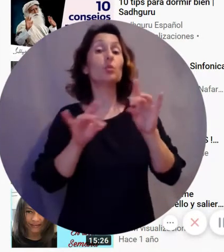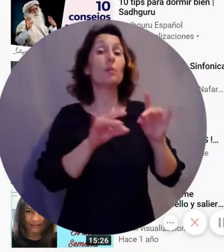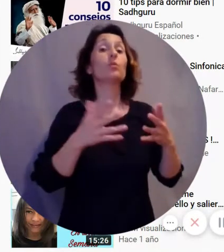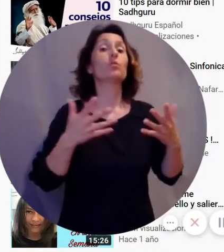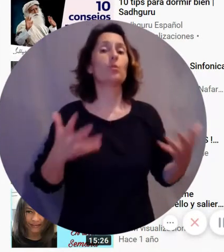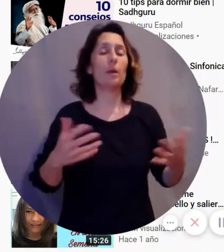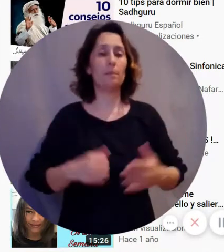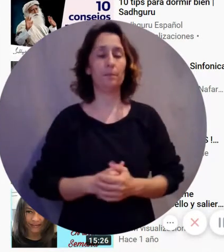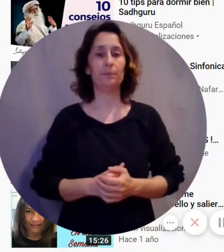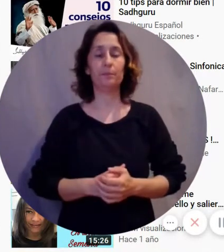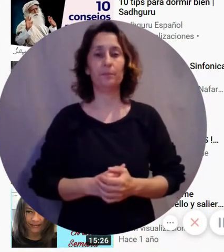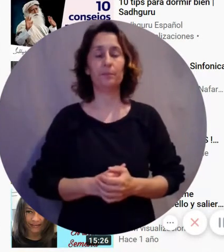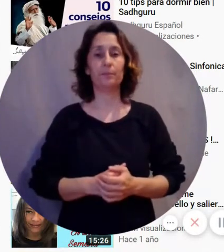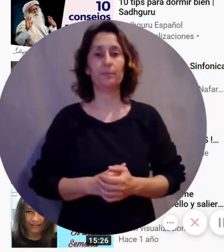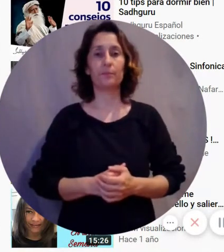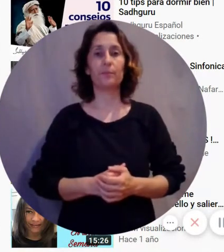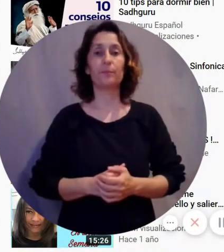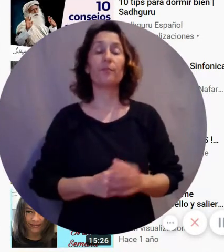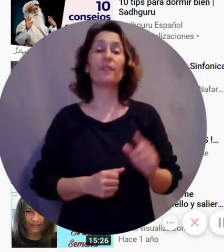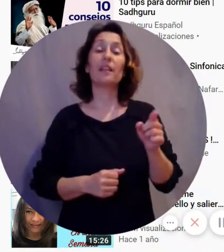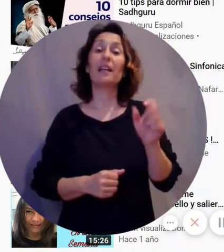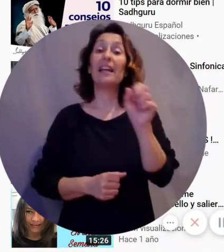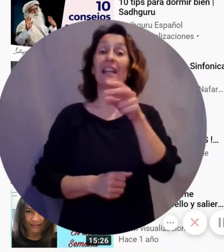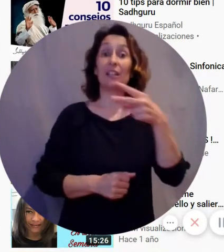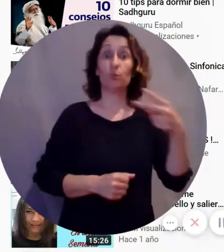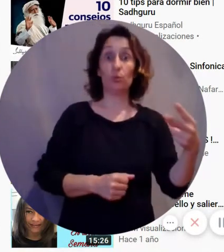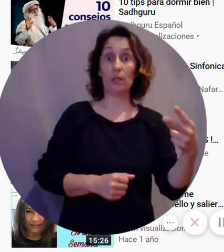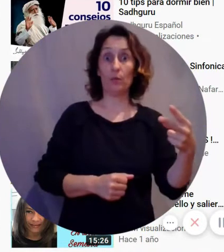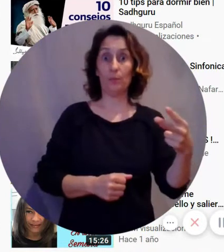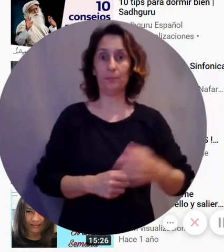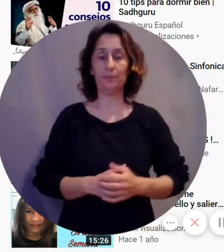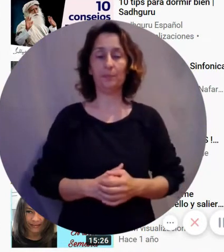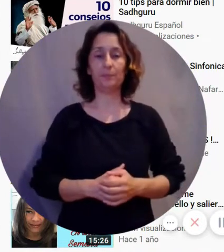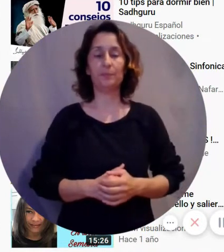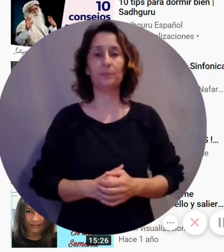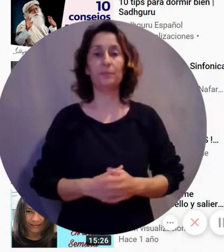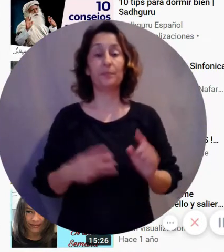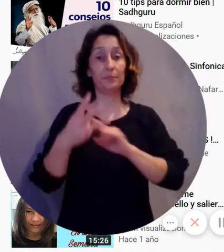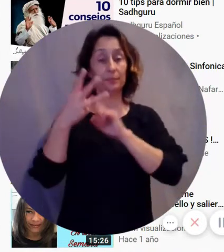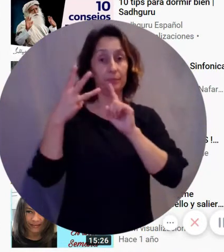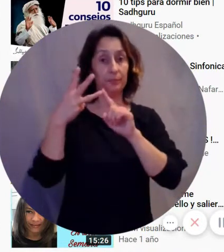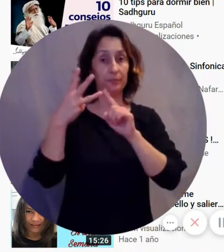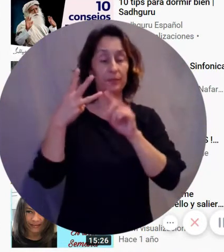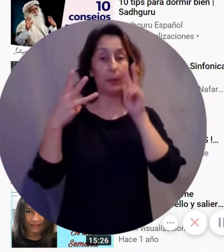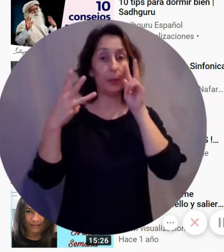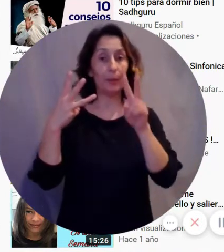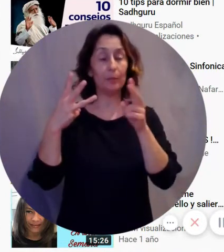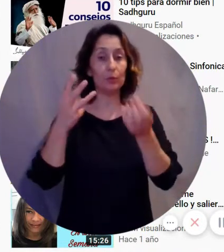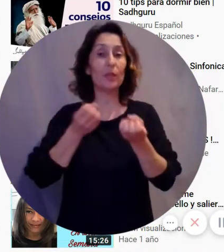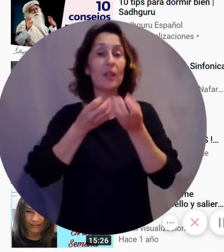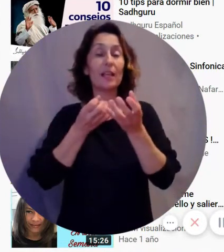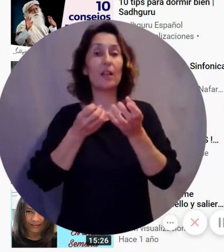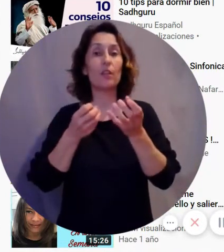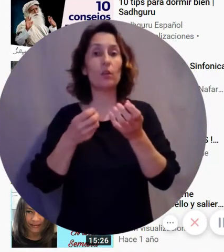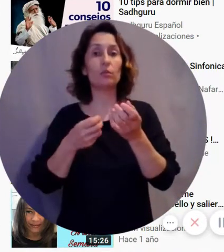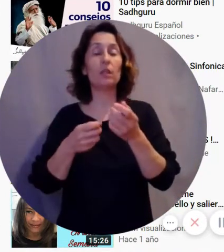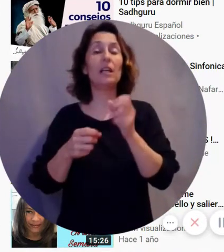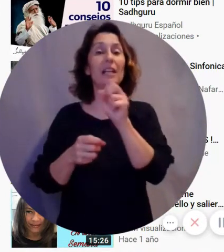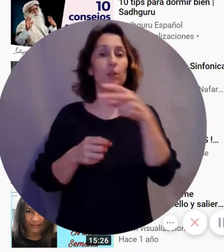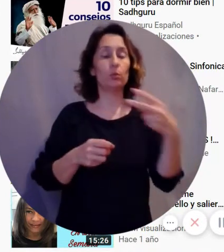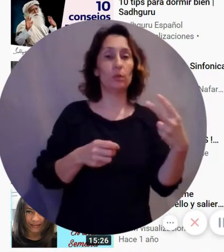Resultado de la declaración. Liquidación. En el tercer paso vemos el resultado de la declaración en columnas, una por cada